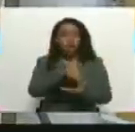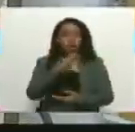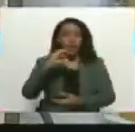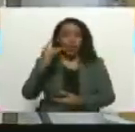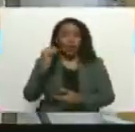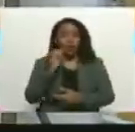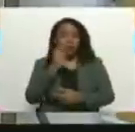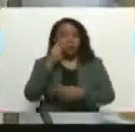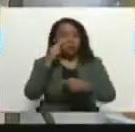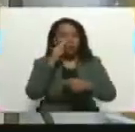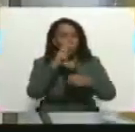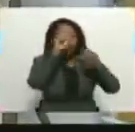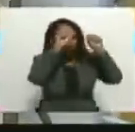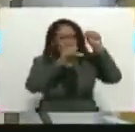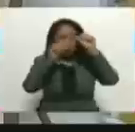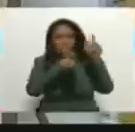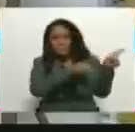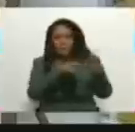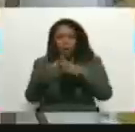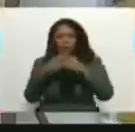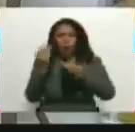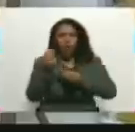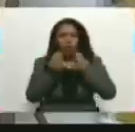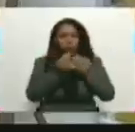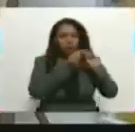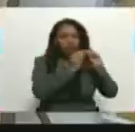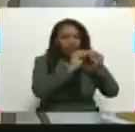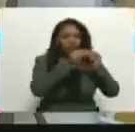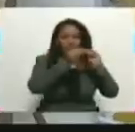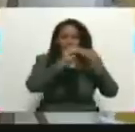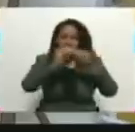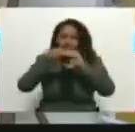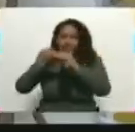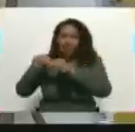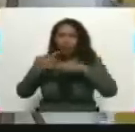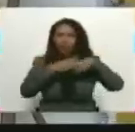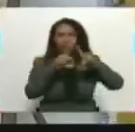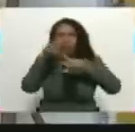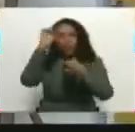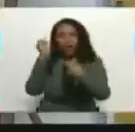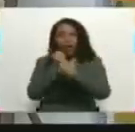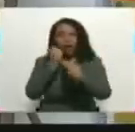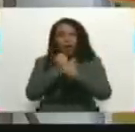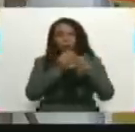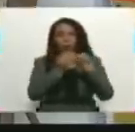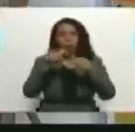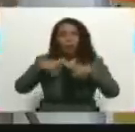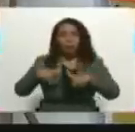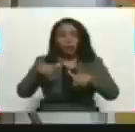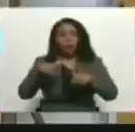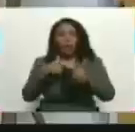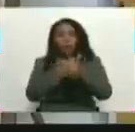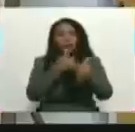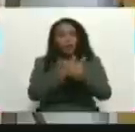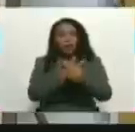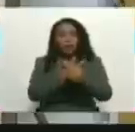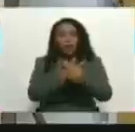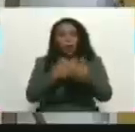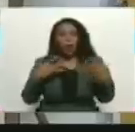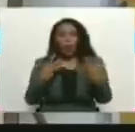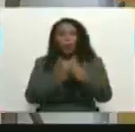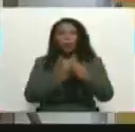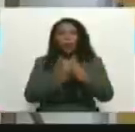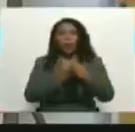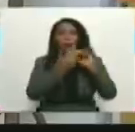un recorrido, planificamos todo el cronograma de ejecución de las distintas obras de rehabilitación de este centro asistencial conjuntamente con